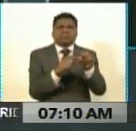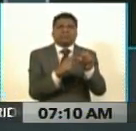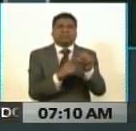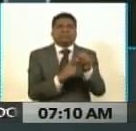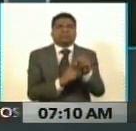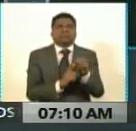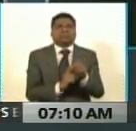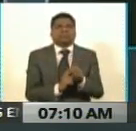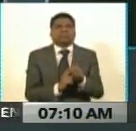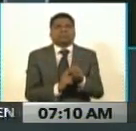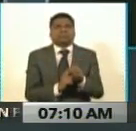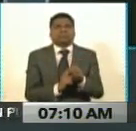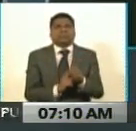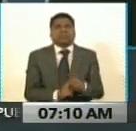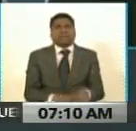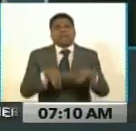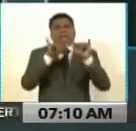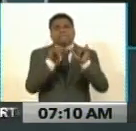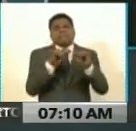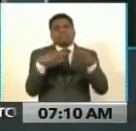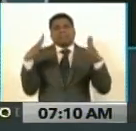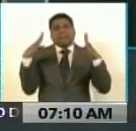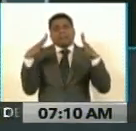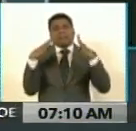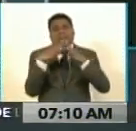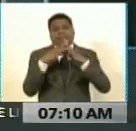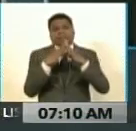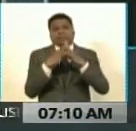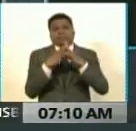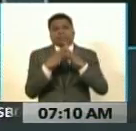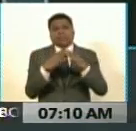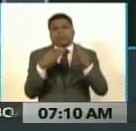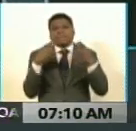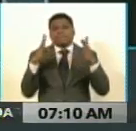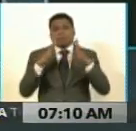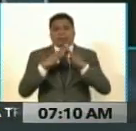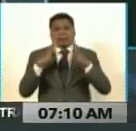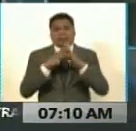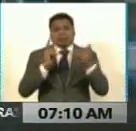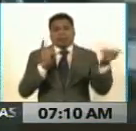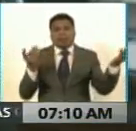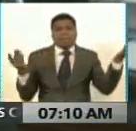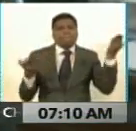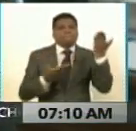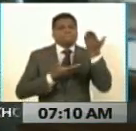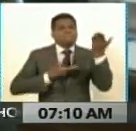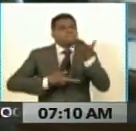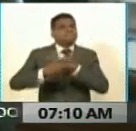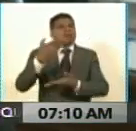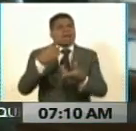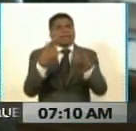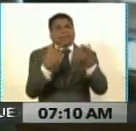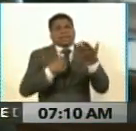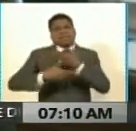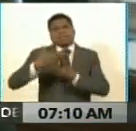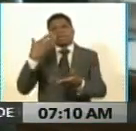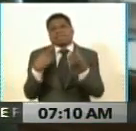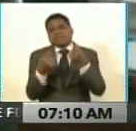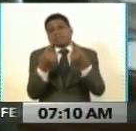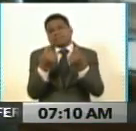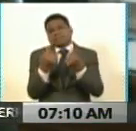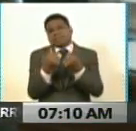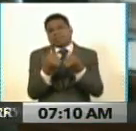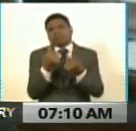estamos sacando de la misma casa de cambio legales que hay en la República de Colombia pero